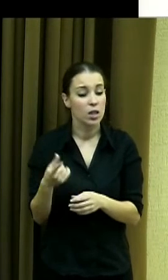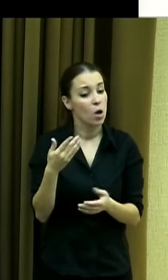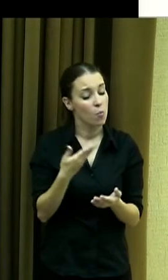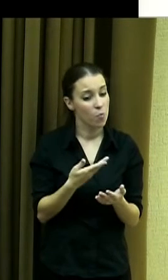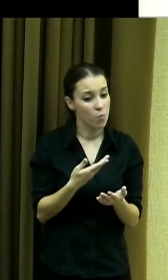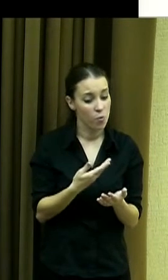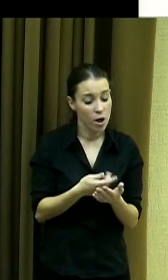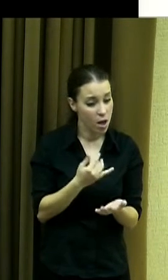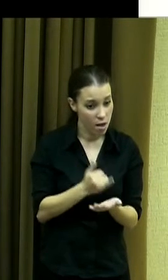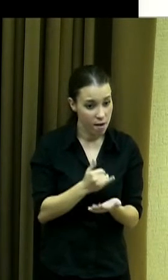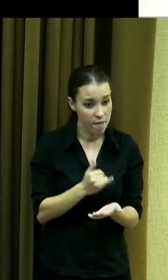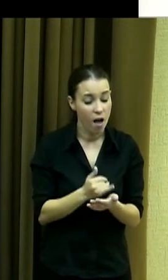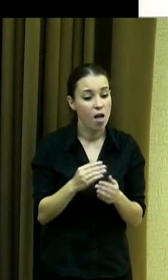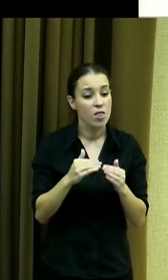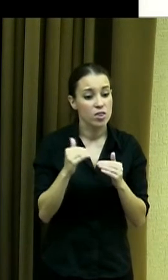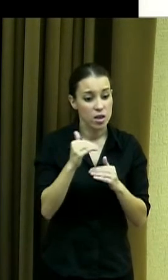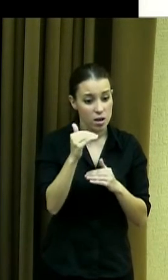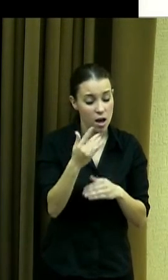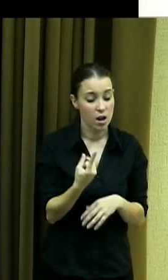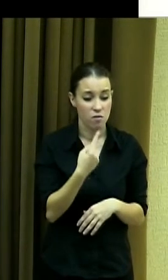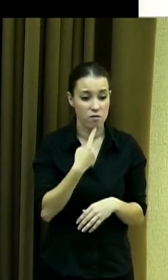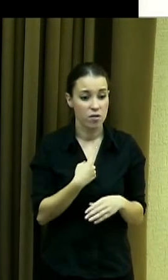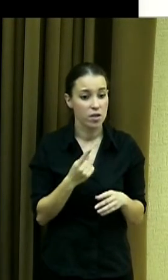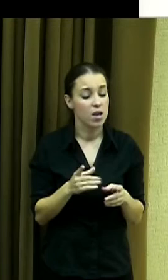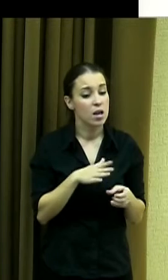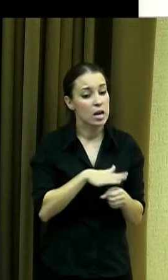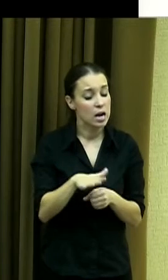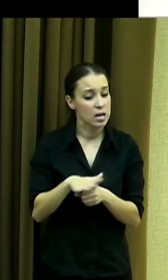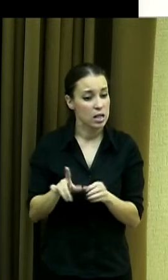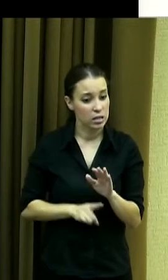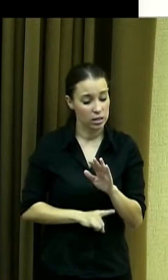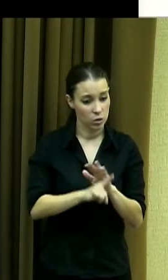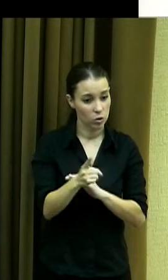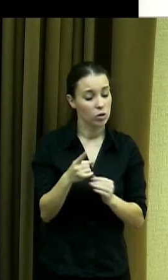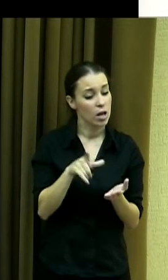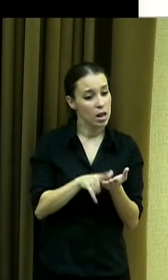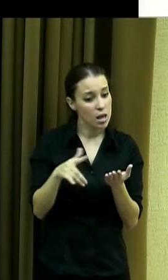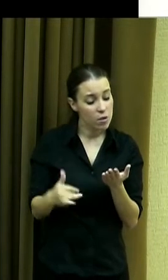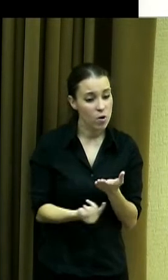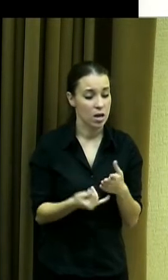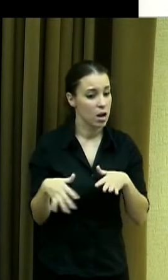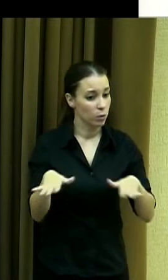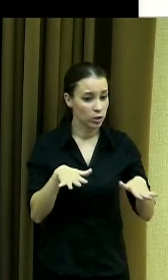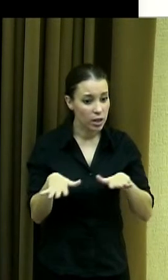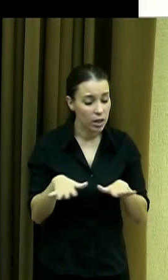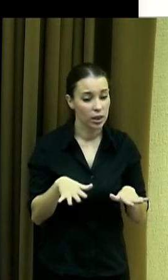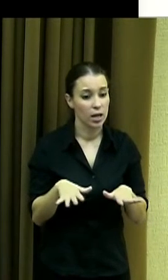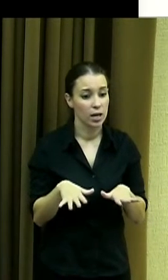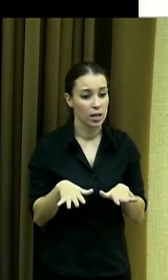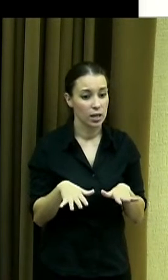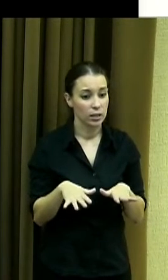que nos van a evaluar las distintas áreas del desarrollo, como son el lenguaje, la cognición, la motricidad, los aspectos